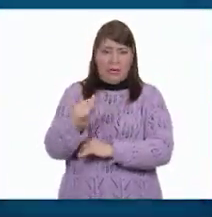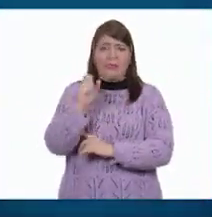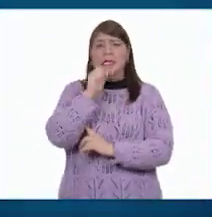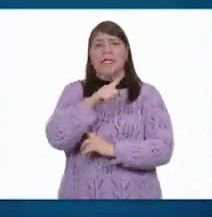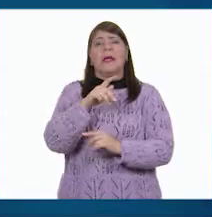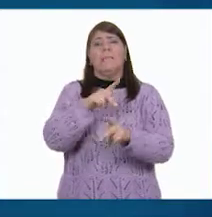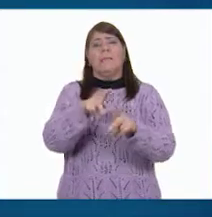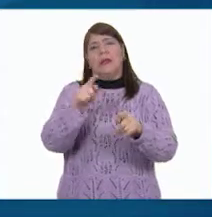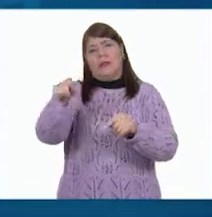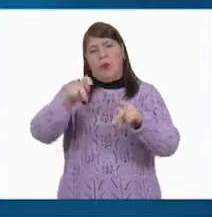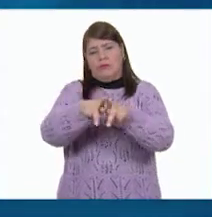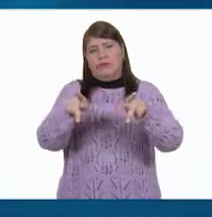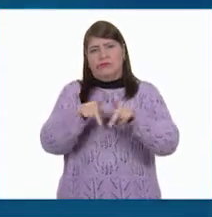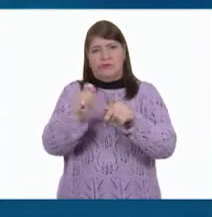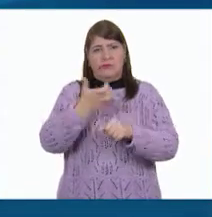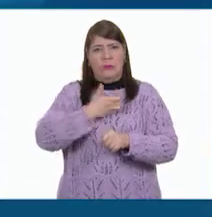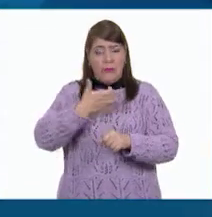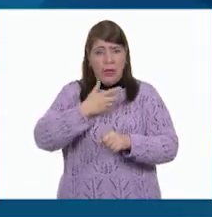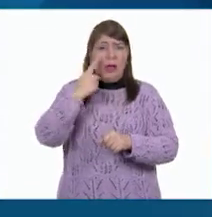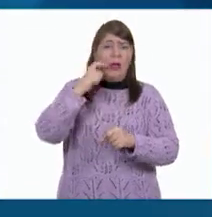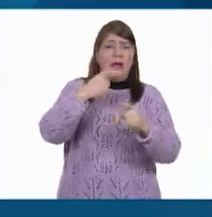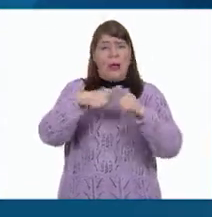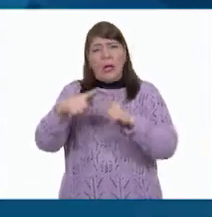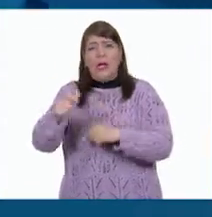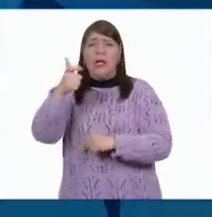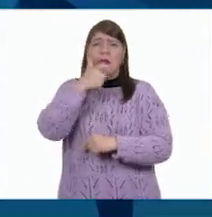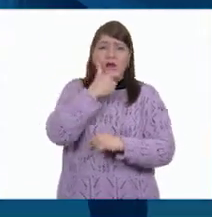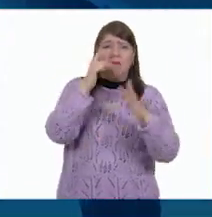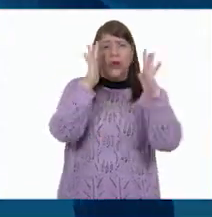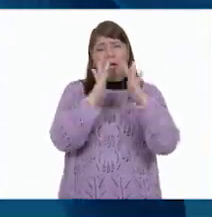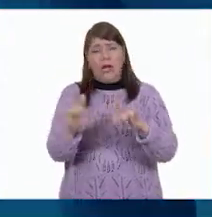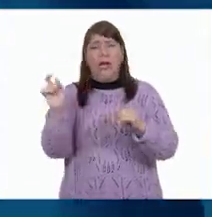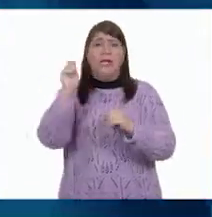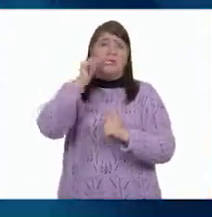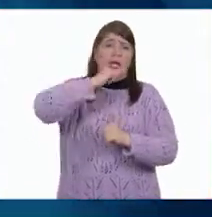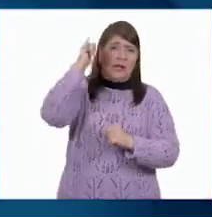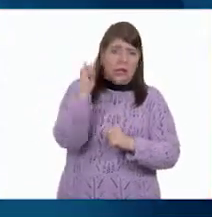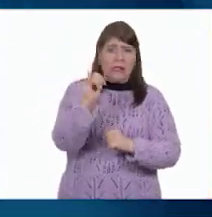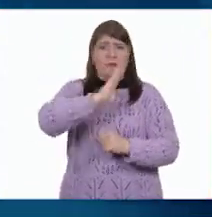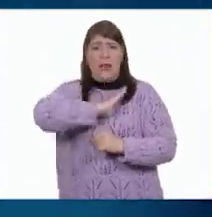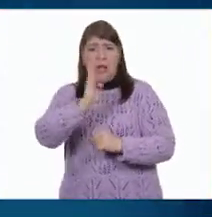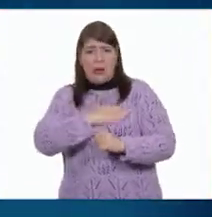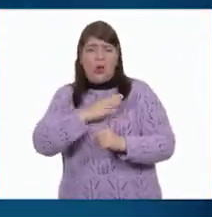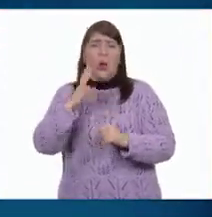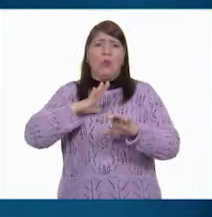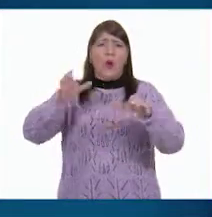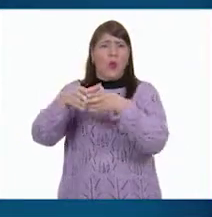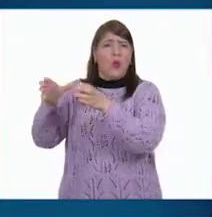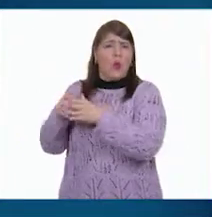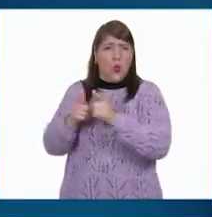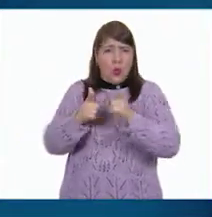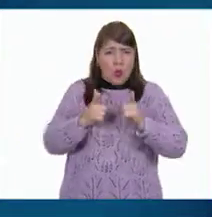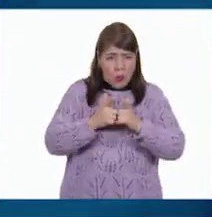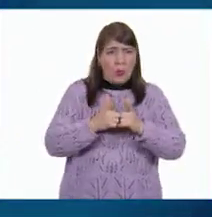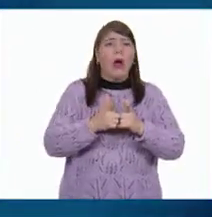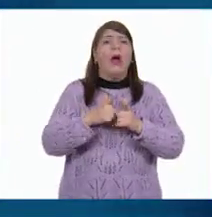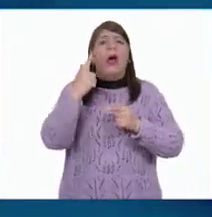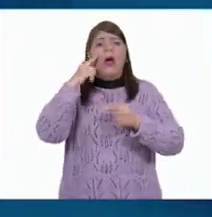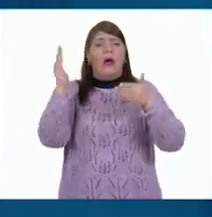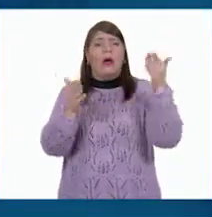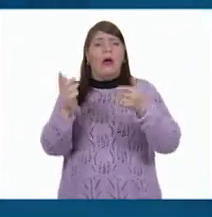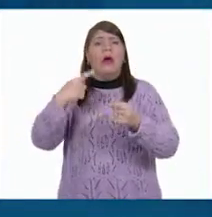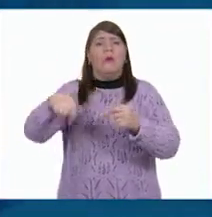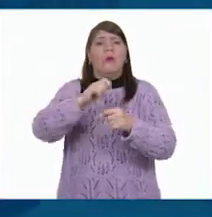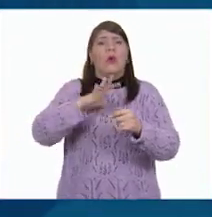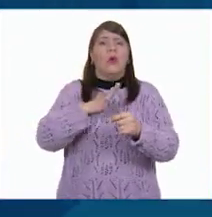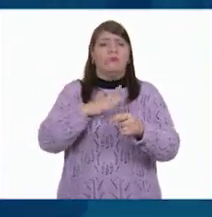inversionistas alemanes, franceses, ingleses, estadounidenses, italianos y españoles constituían una oligarquía con